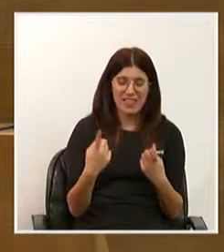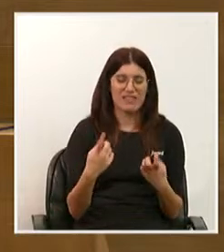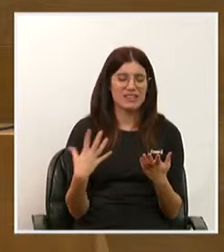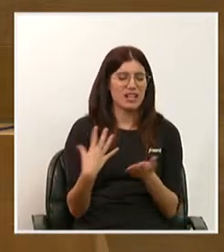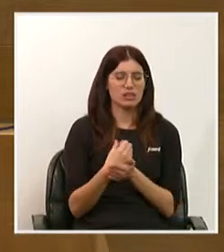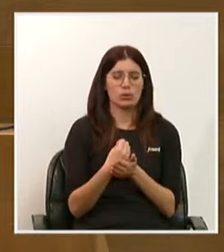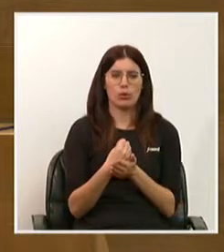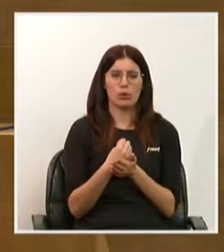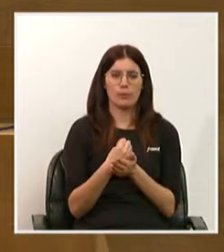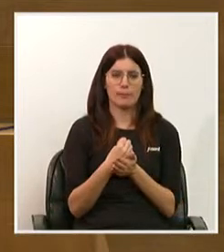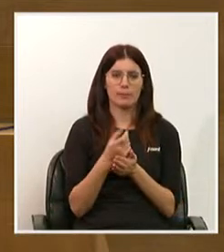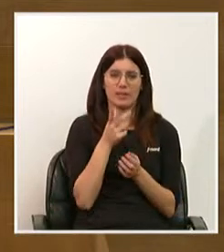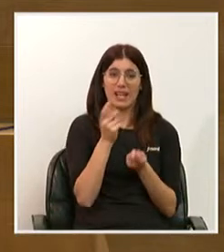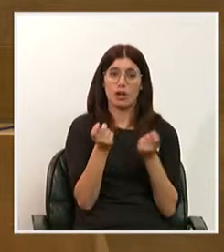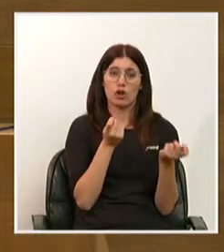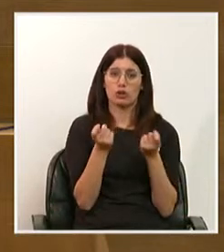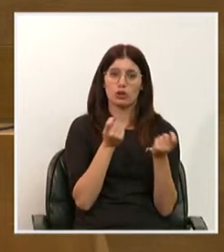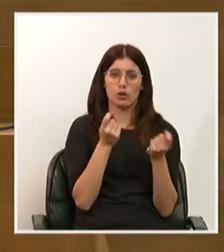esut